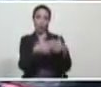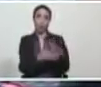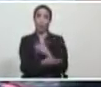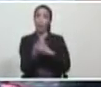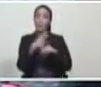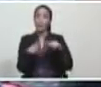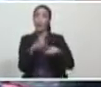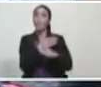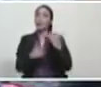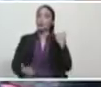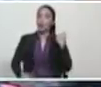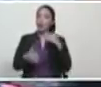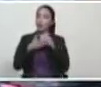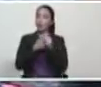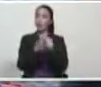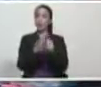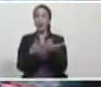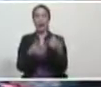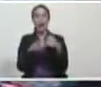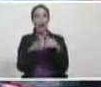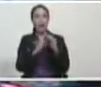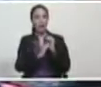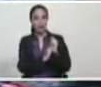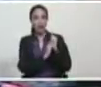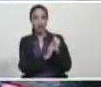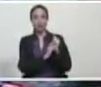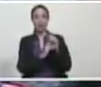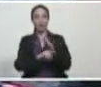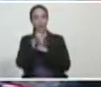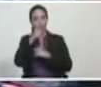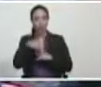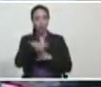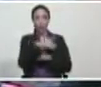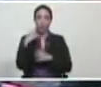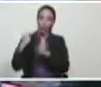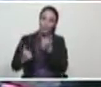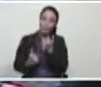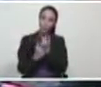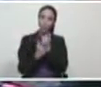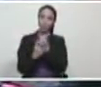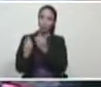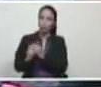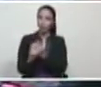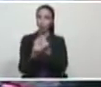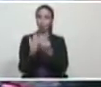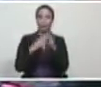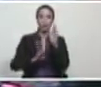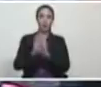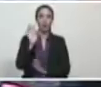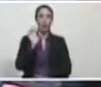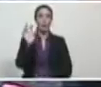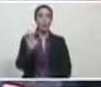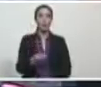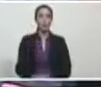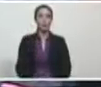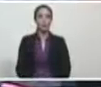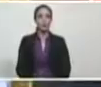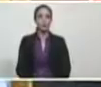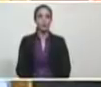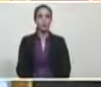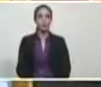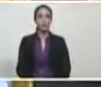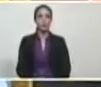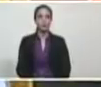frente, comandando en el volante y el pueblo trabajador avanzando para el desarrollo de nuestra patria. Así